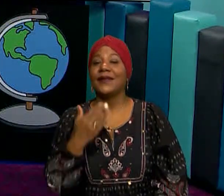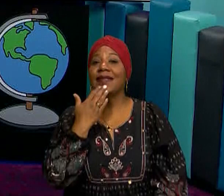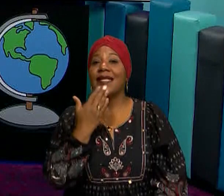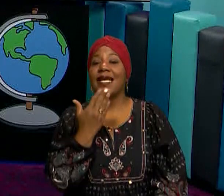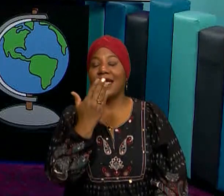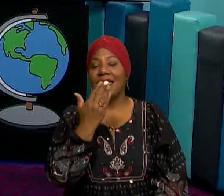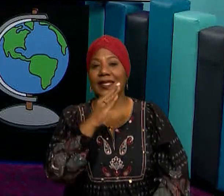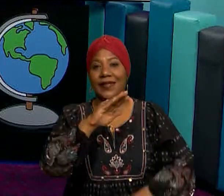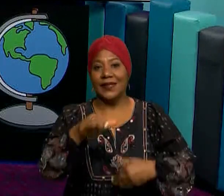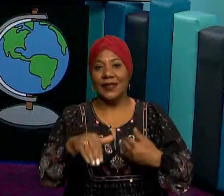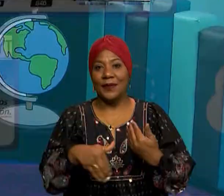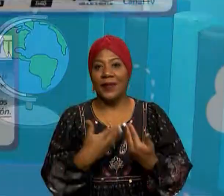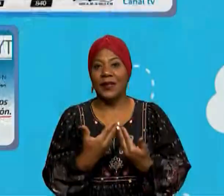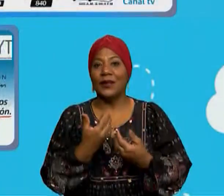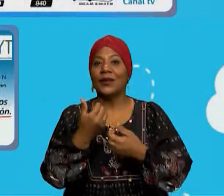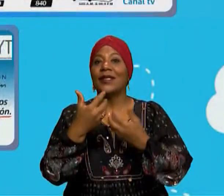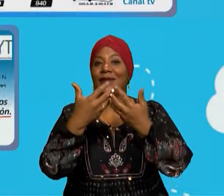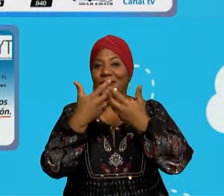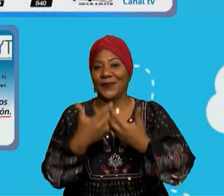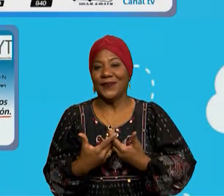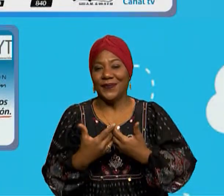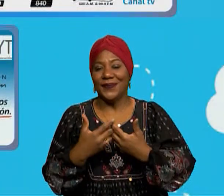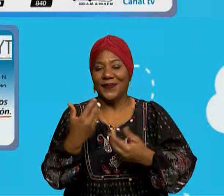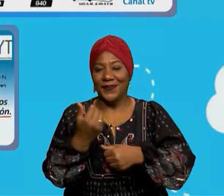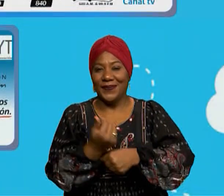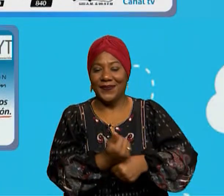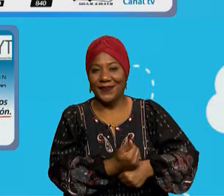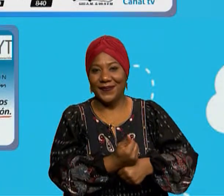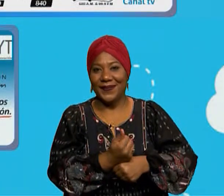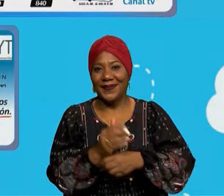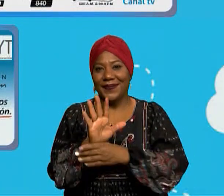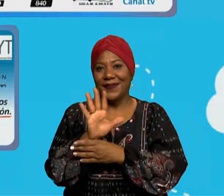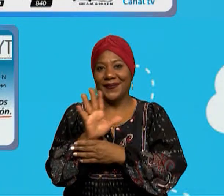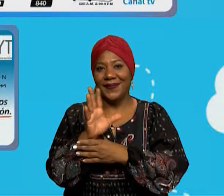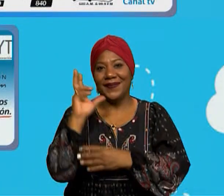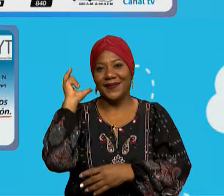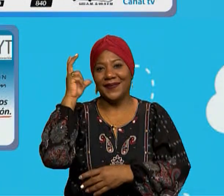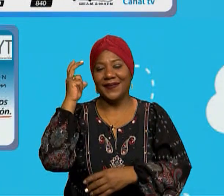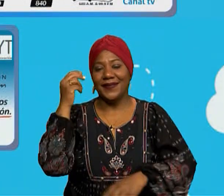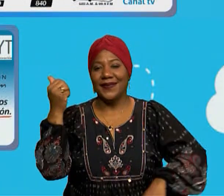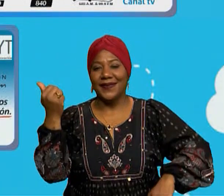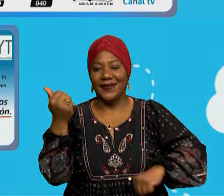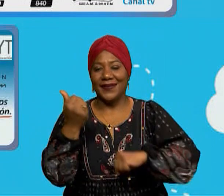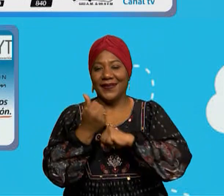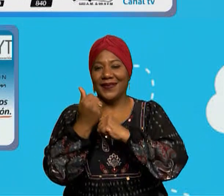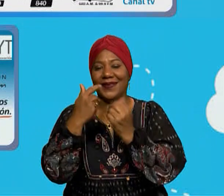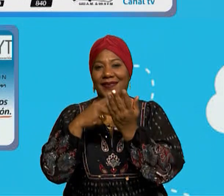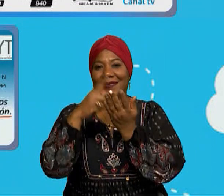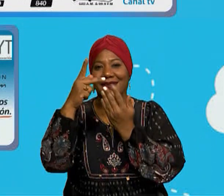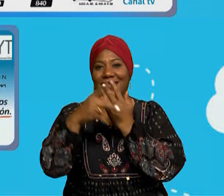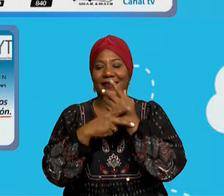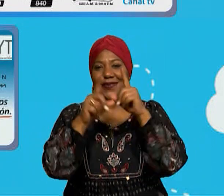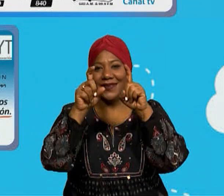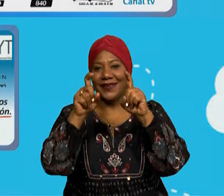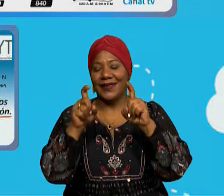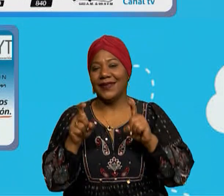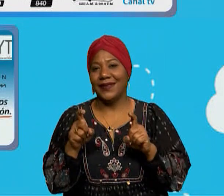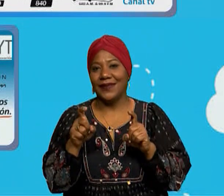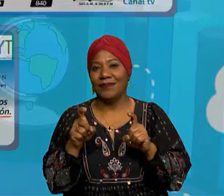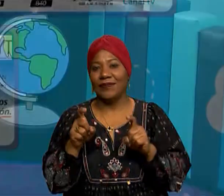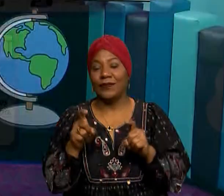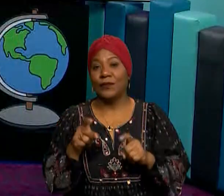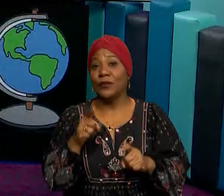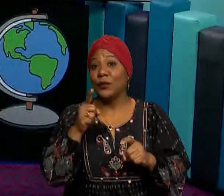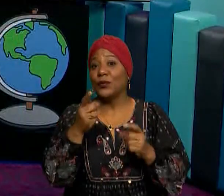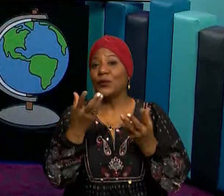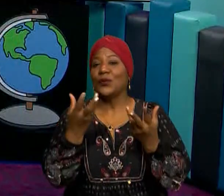También queremos agradecer a todos nuestros patrocinadores, fundaciones, televisoras, radioemisoras por apoyar este proyecto